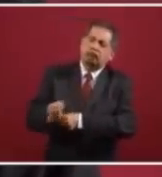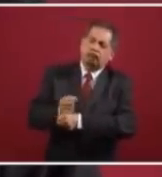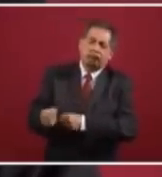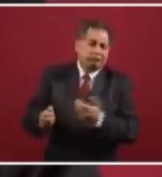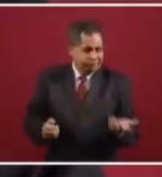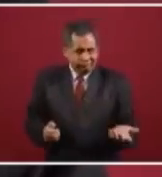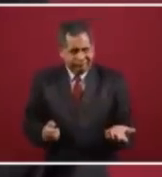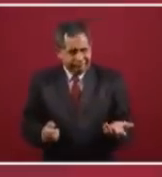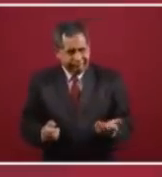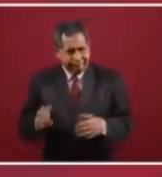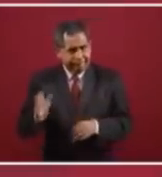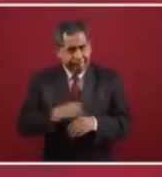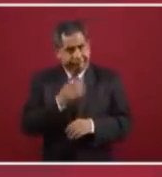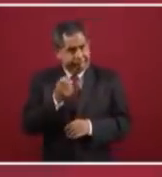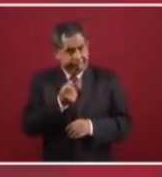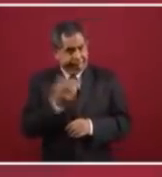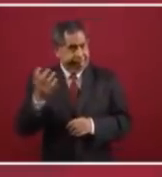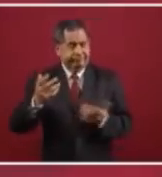porque habían